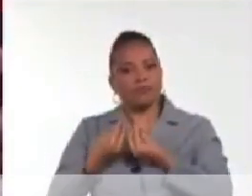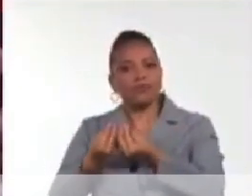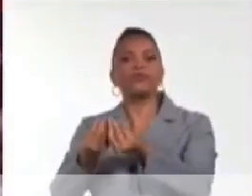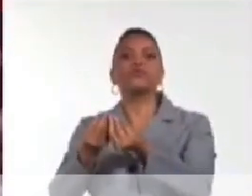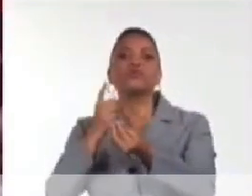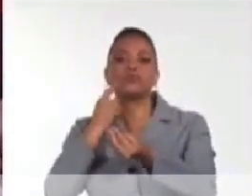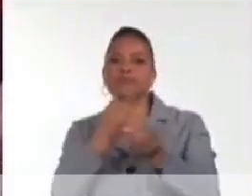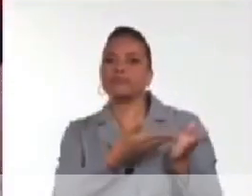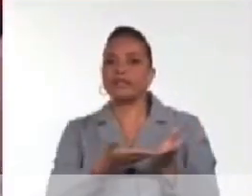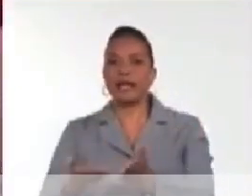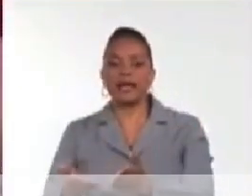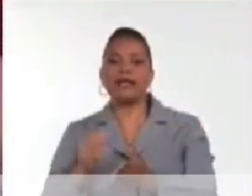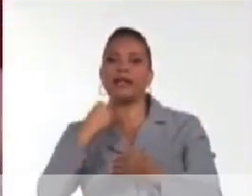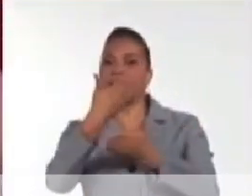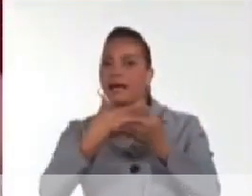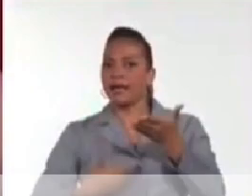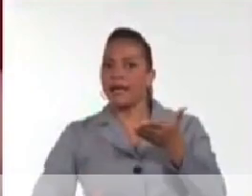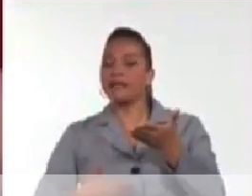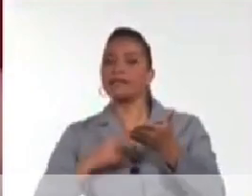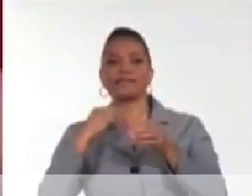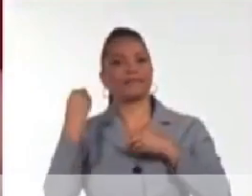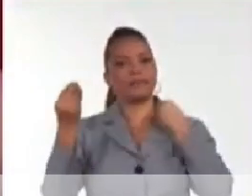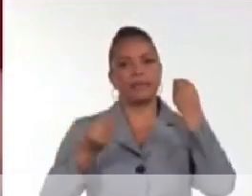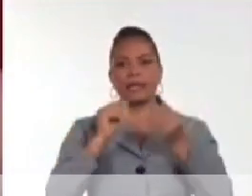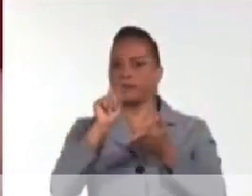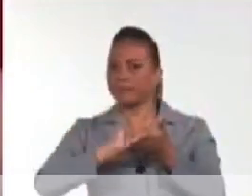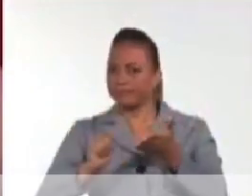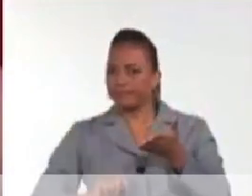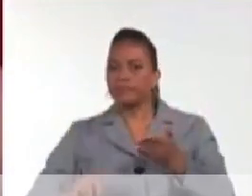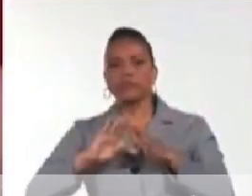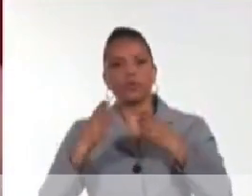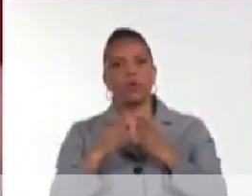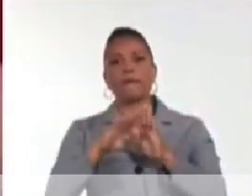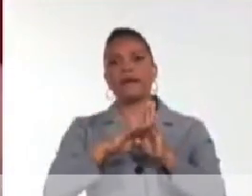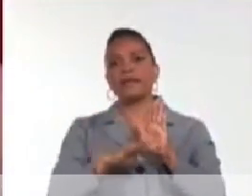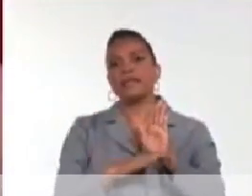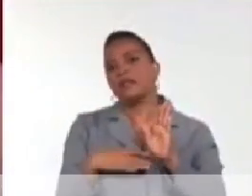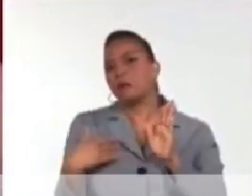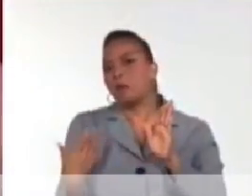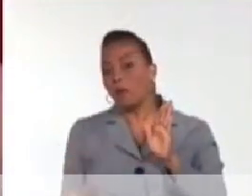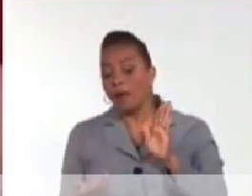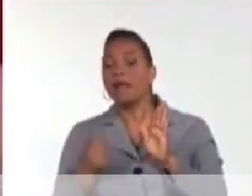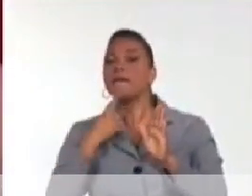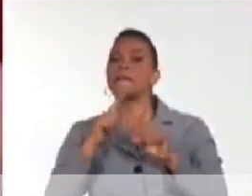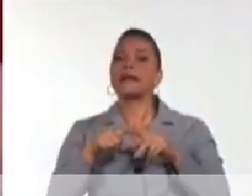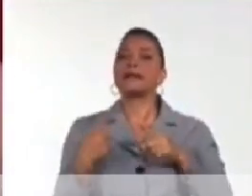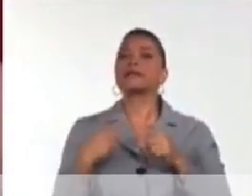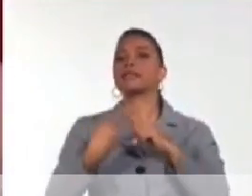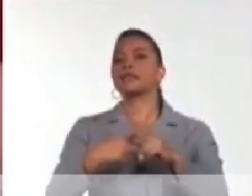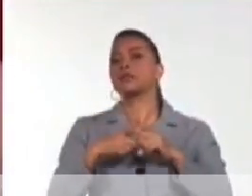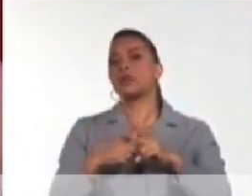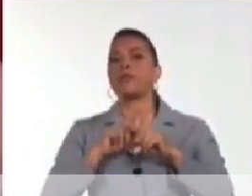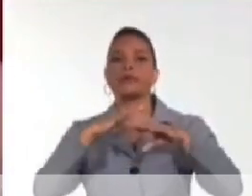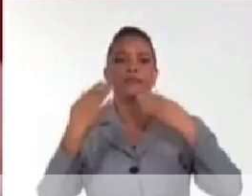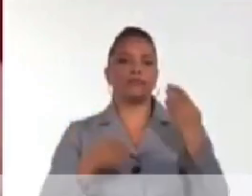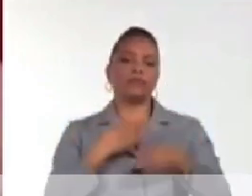análisis que se hizo y de las medidas que se han ido adoptando para poder resolver esta situación y aportar a